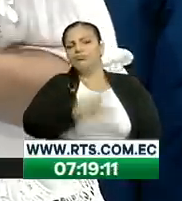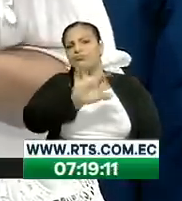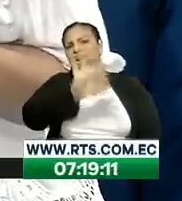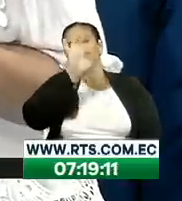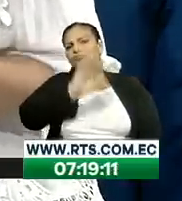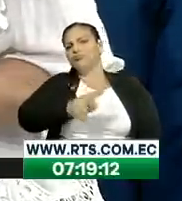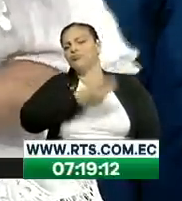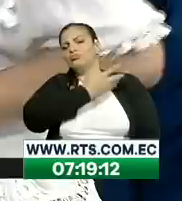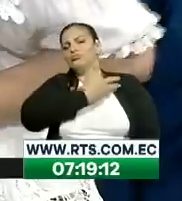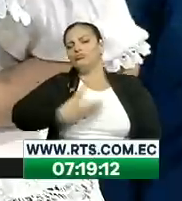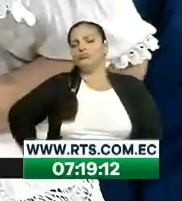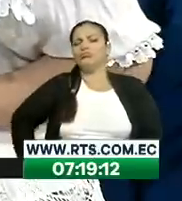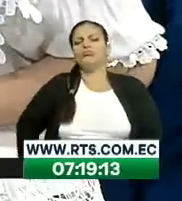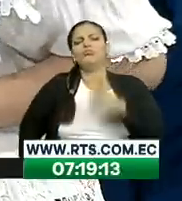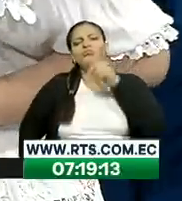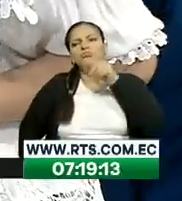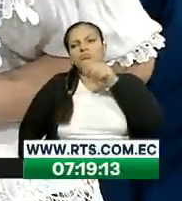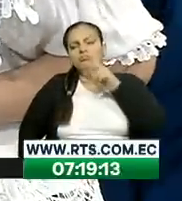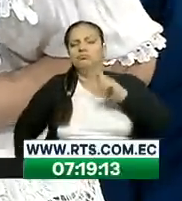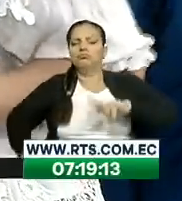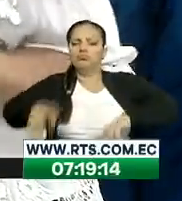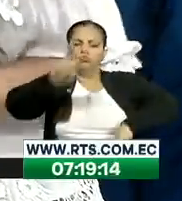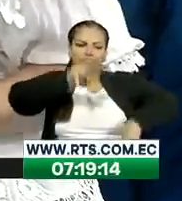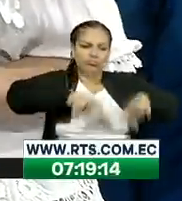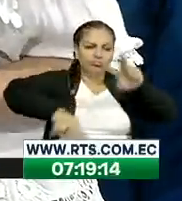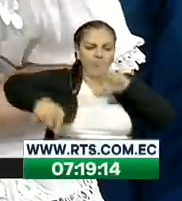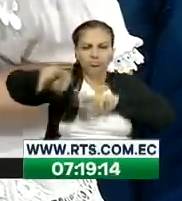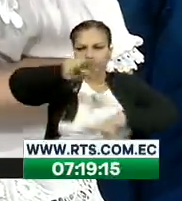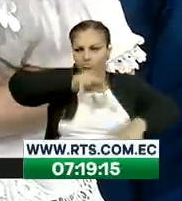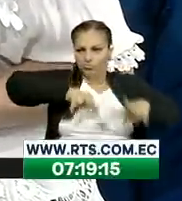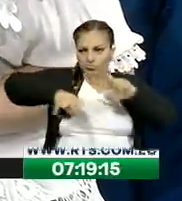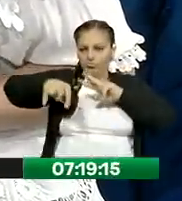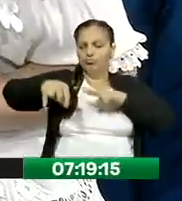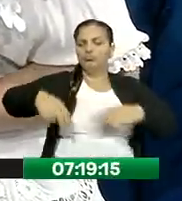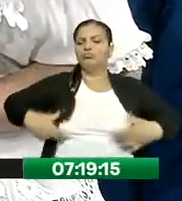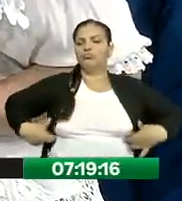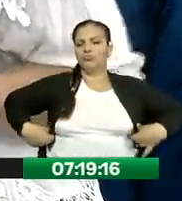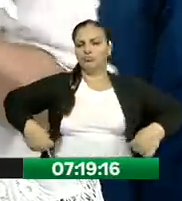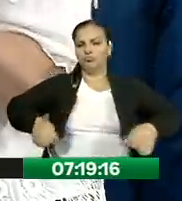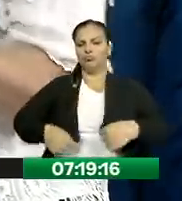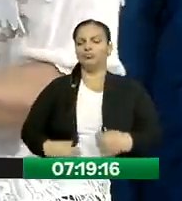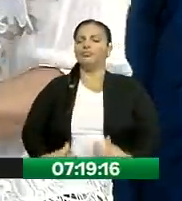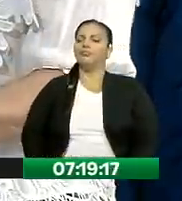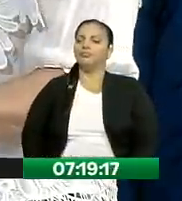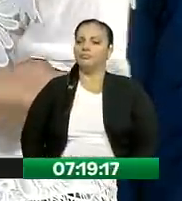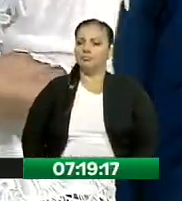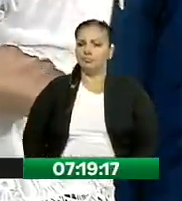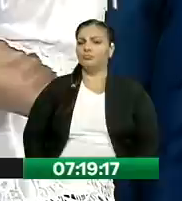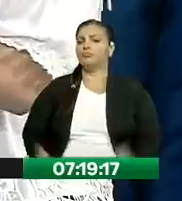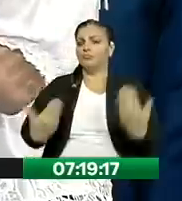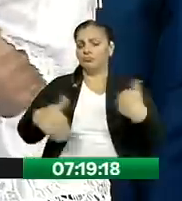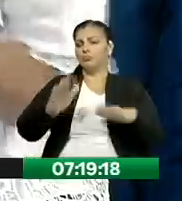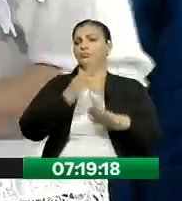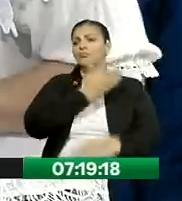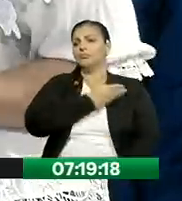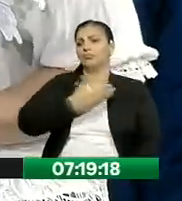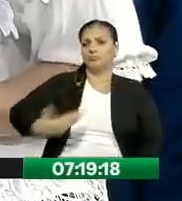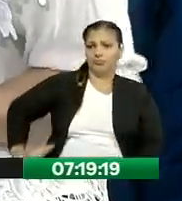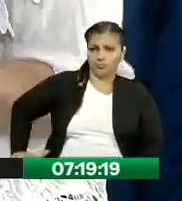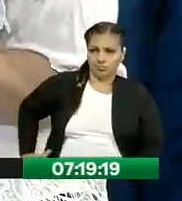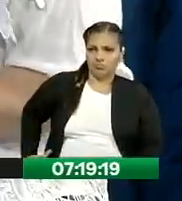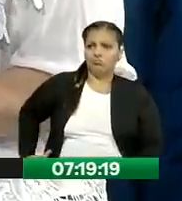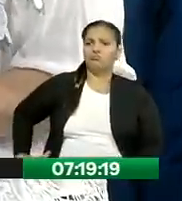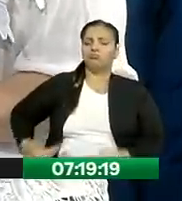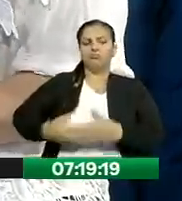a quienes acompañará al presidente Moreno desde la vicepresidencia de la República. Ahí estaban los nombres, don Otto